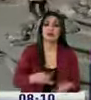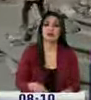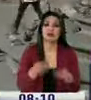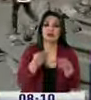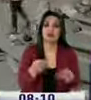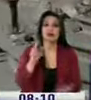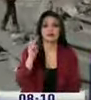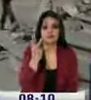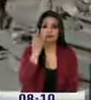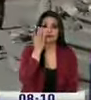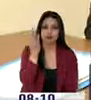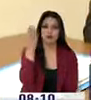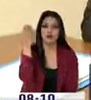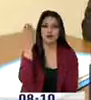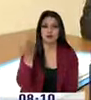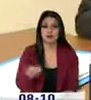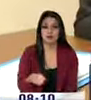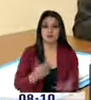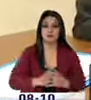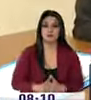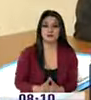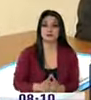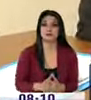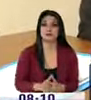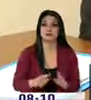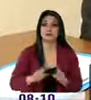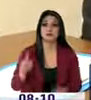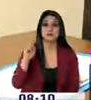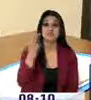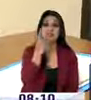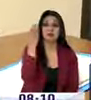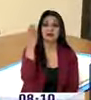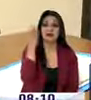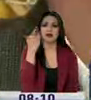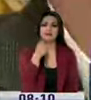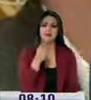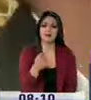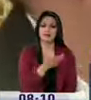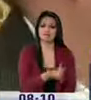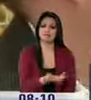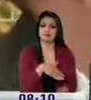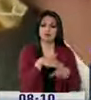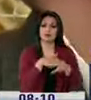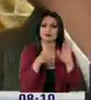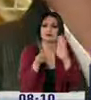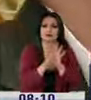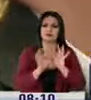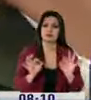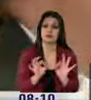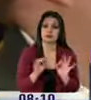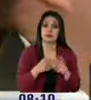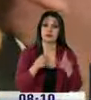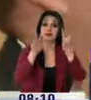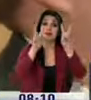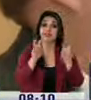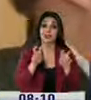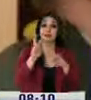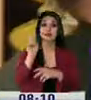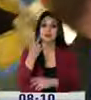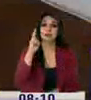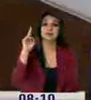la vicealcaldesa Anabel Hermosa. Argumento que para el vicealcalde de la ciudad no tendría sustento jurídico, pues la figura de la